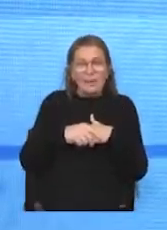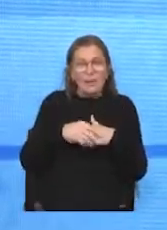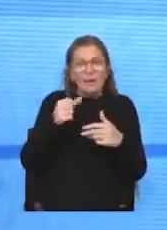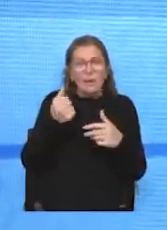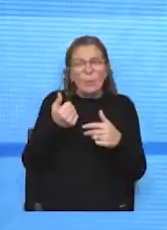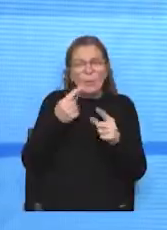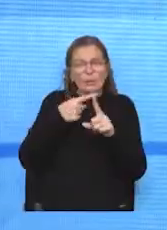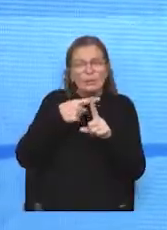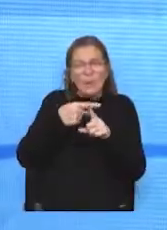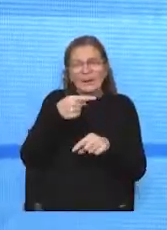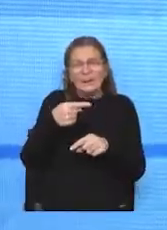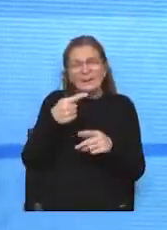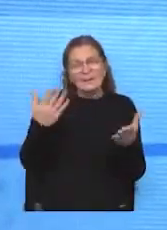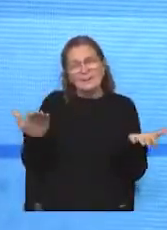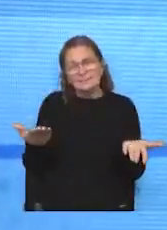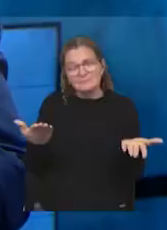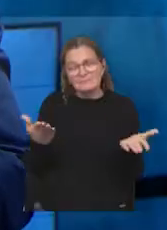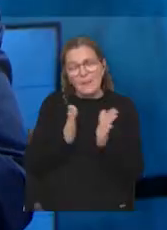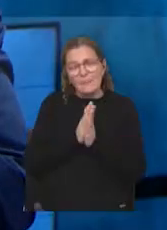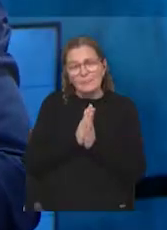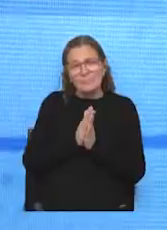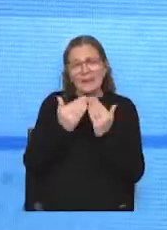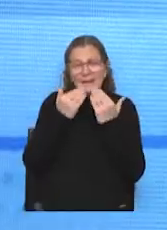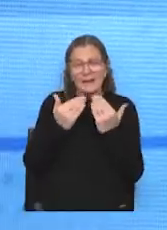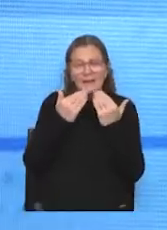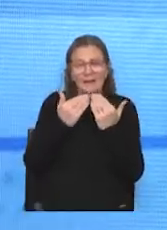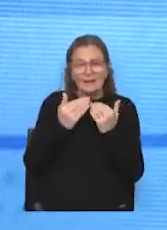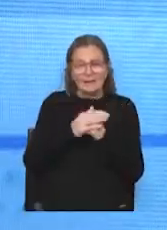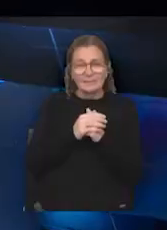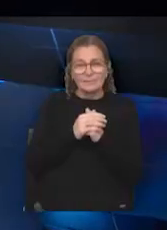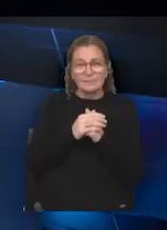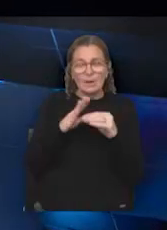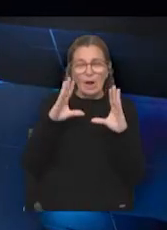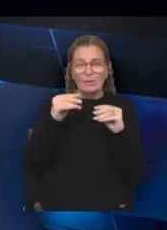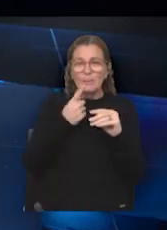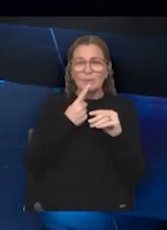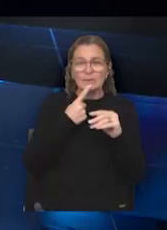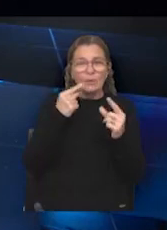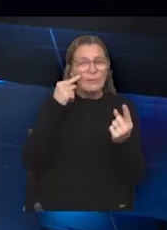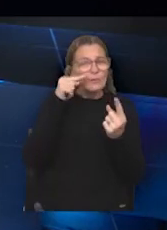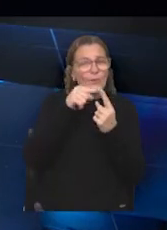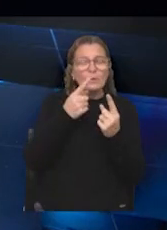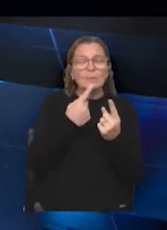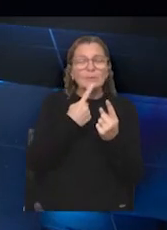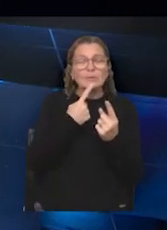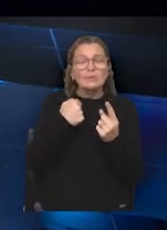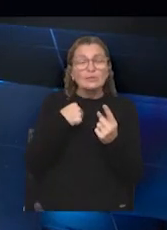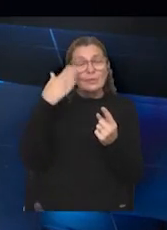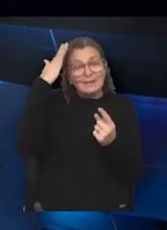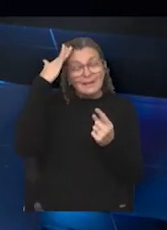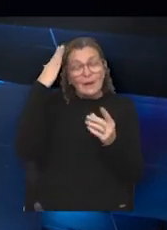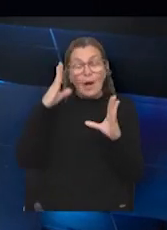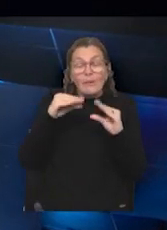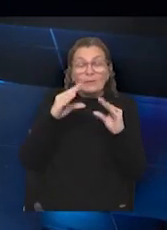tengo amigos que suman y restan gracias gracias y el vi a hablar de política porque usted no puede perder el foco en la política por eso y yo lo sé y yo estoy